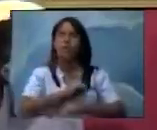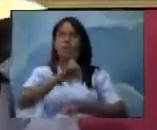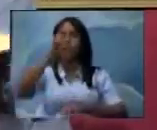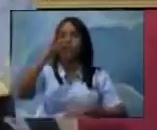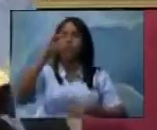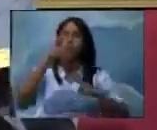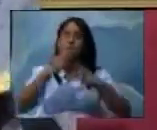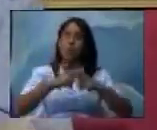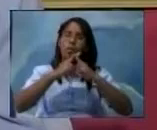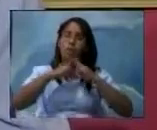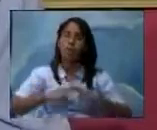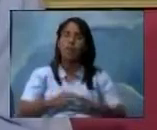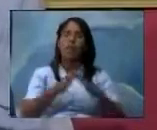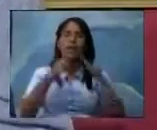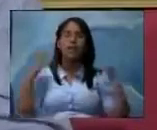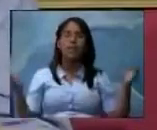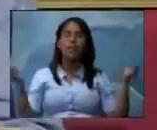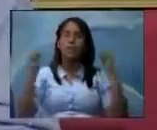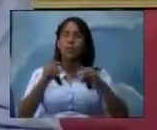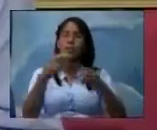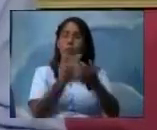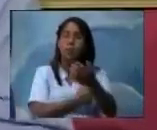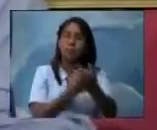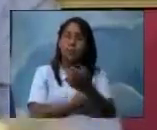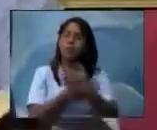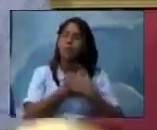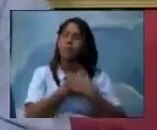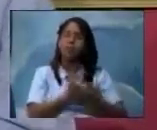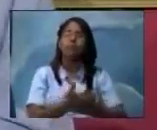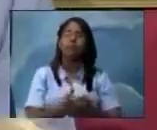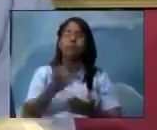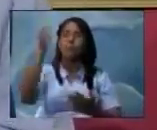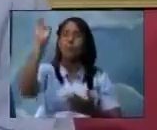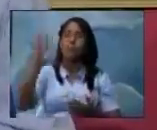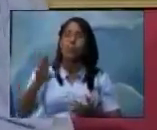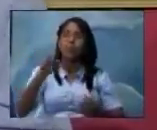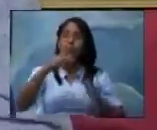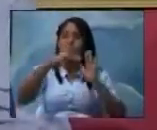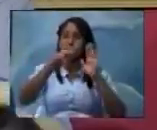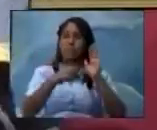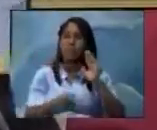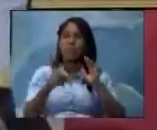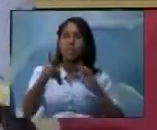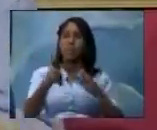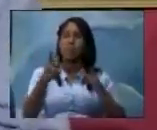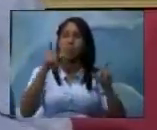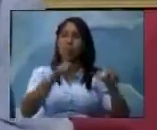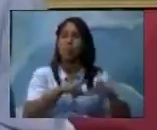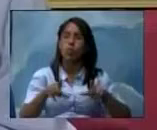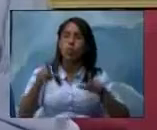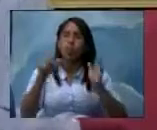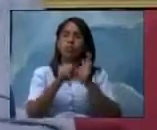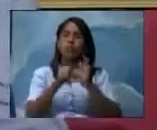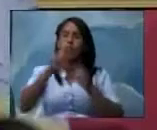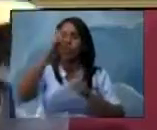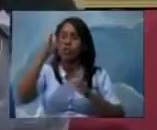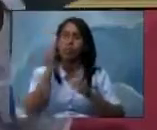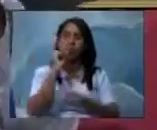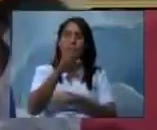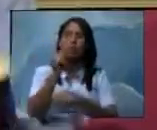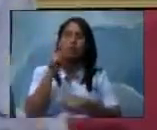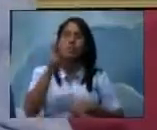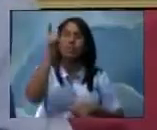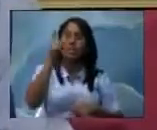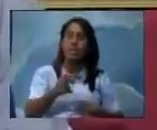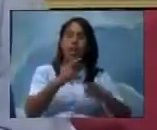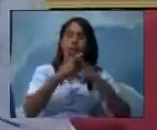Y Dios te va a honrar grandemente, hermano querido, pastor, misionero, en el lugar donde Dios te ha enviado. Ahí